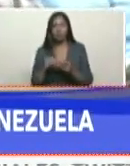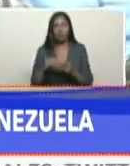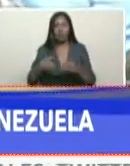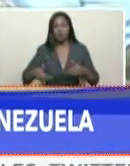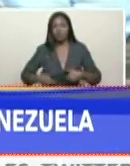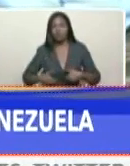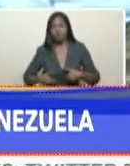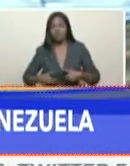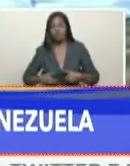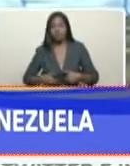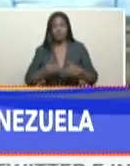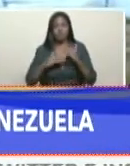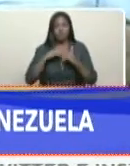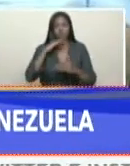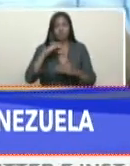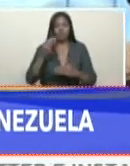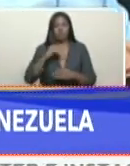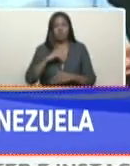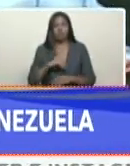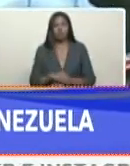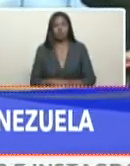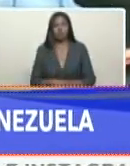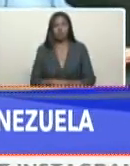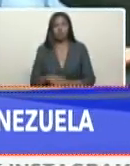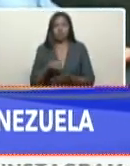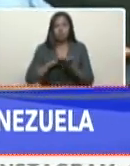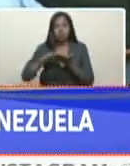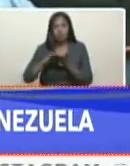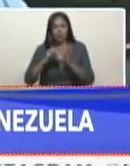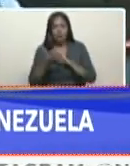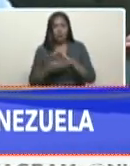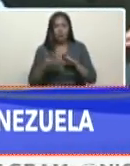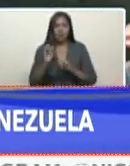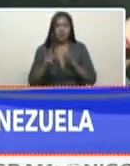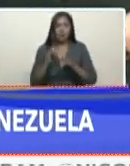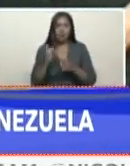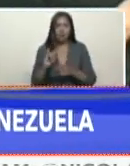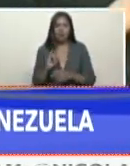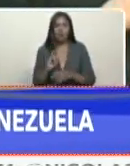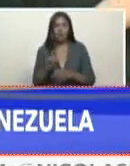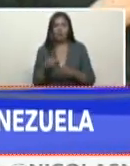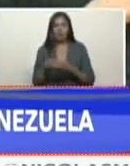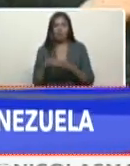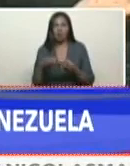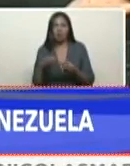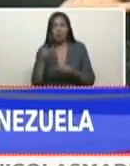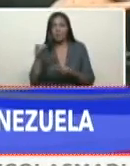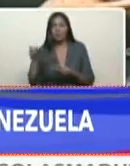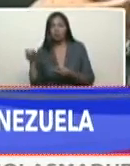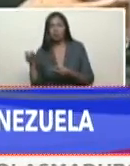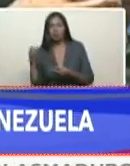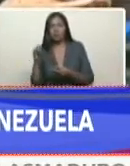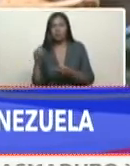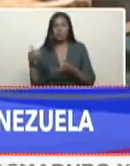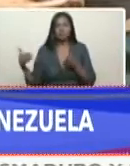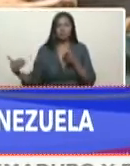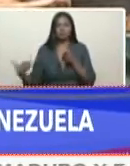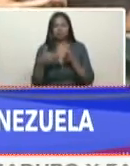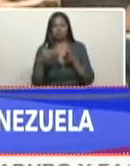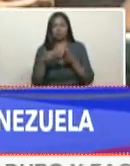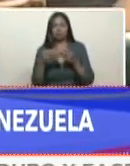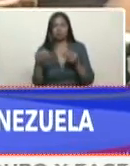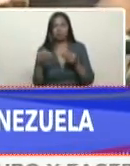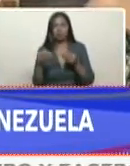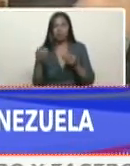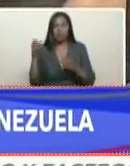compañero, para resolver los problemas que hay de las víctimas que han sido afectadas por